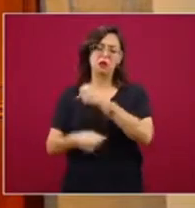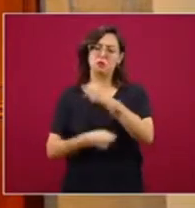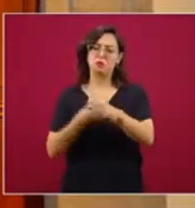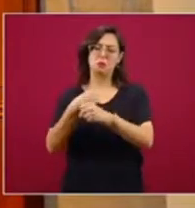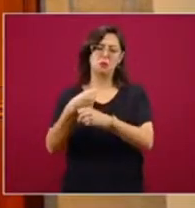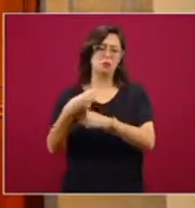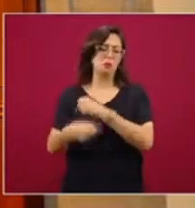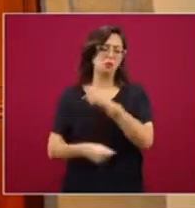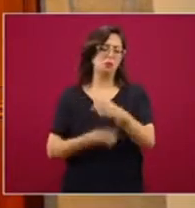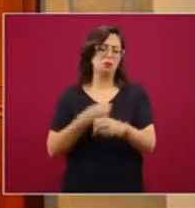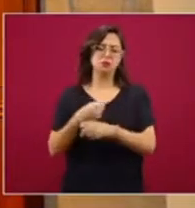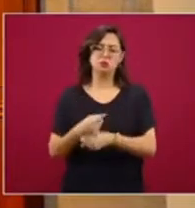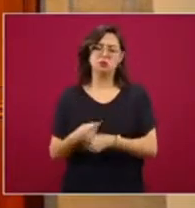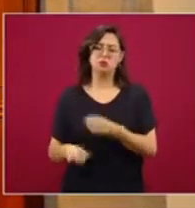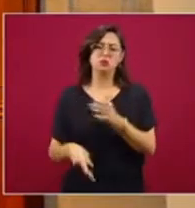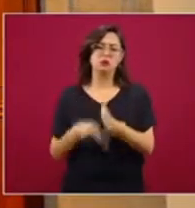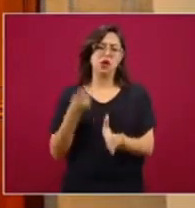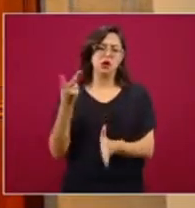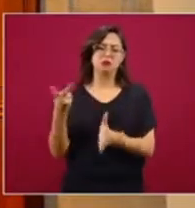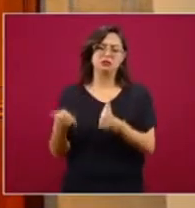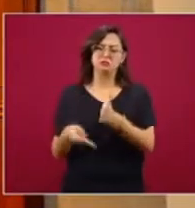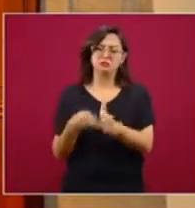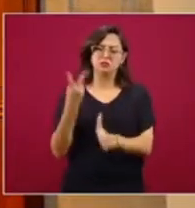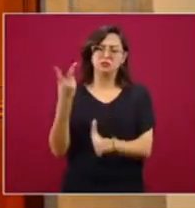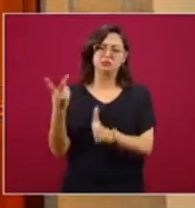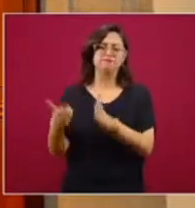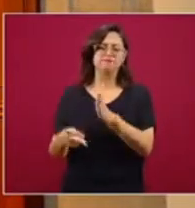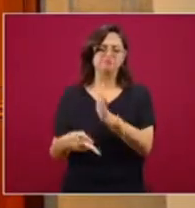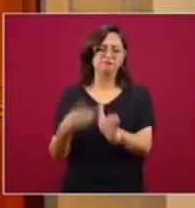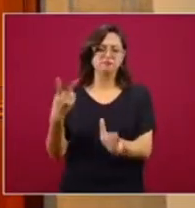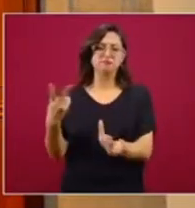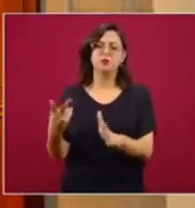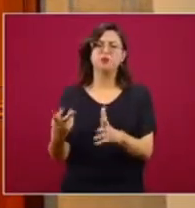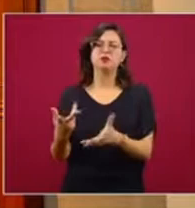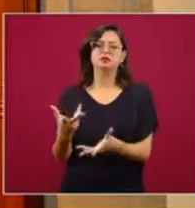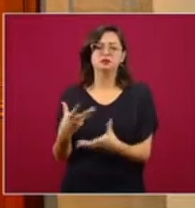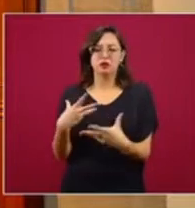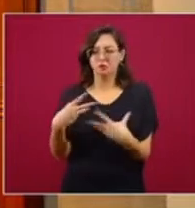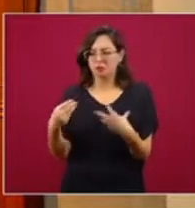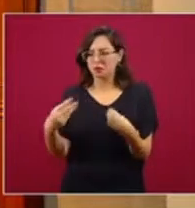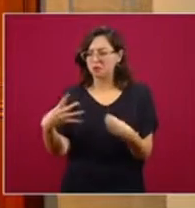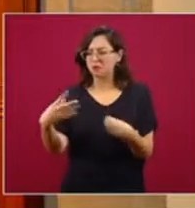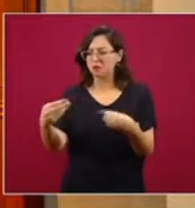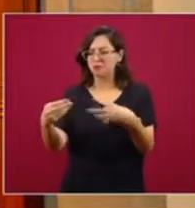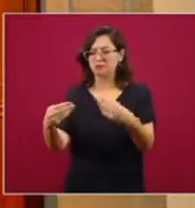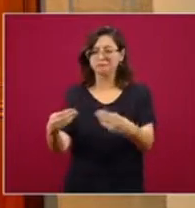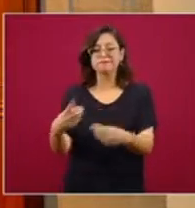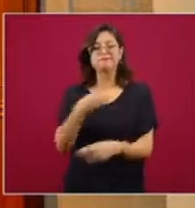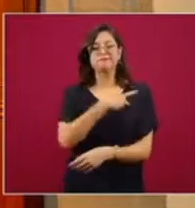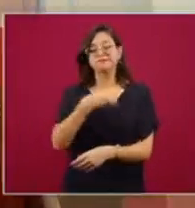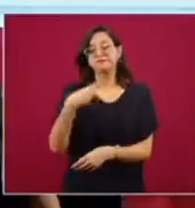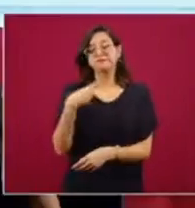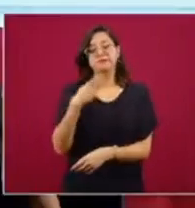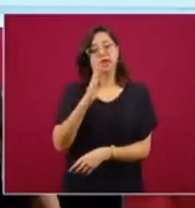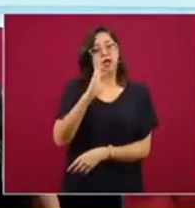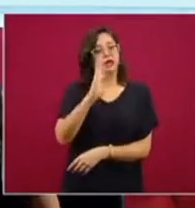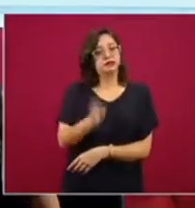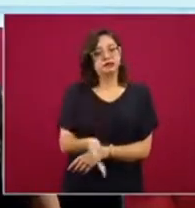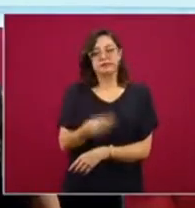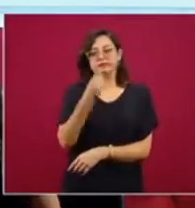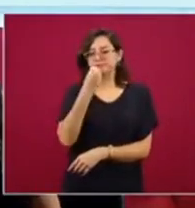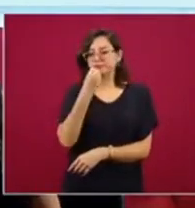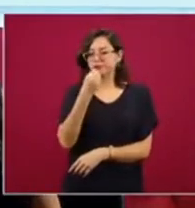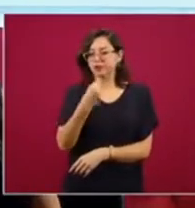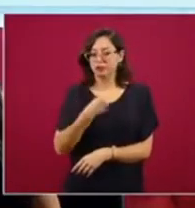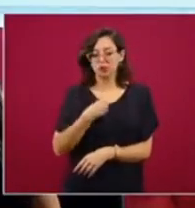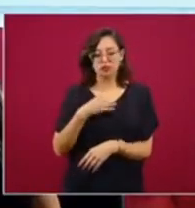con regresos, con recaídas, con rebrotes. Y esto es algo que tenemos que asimilar, es una